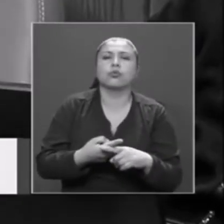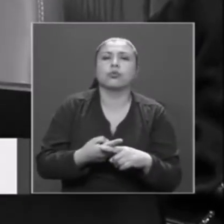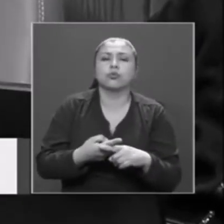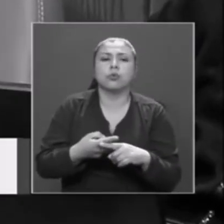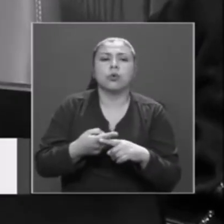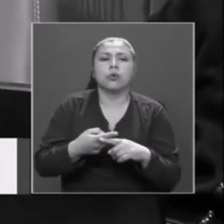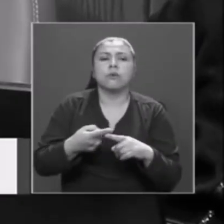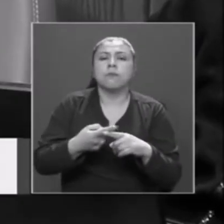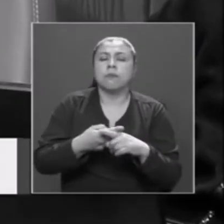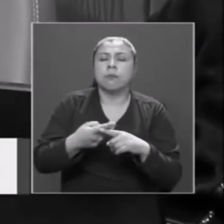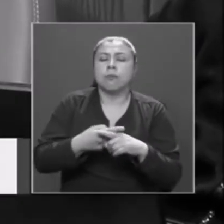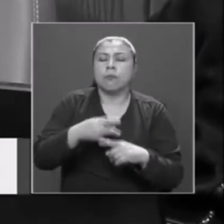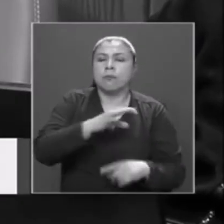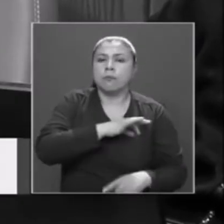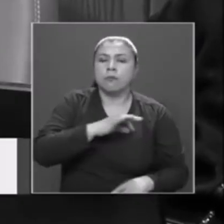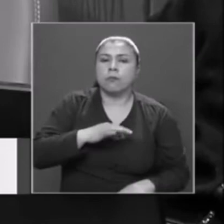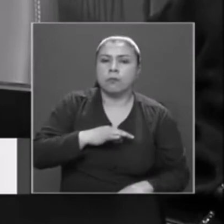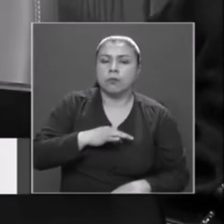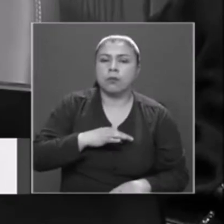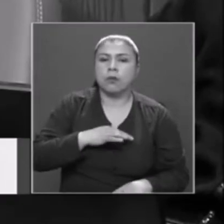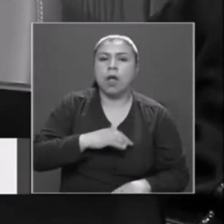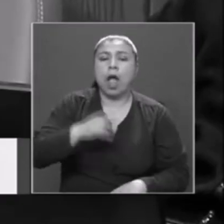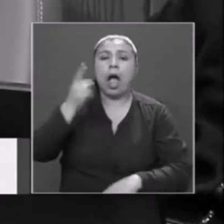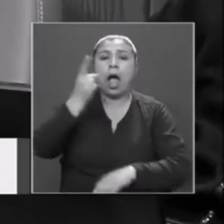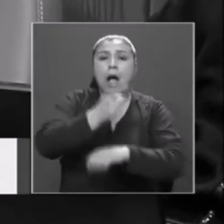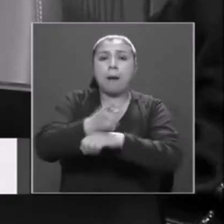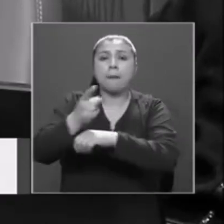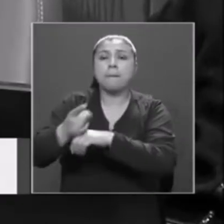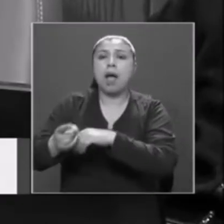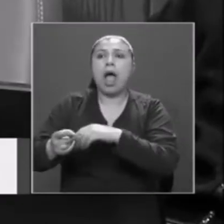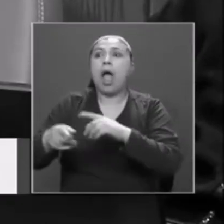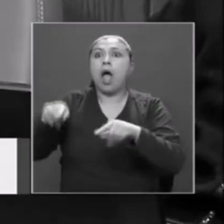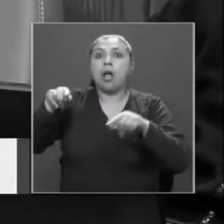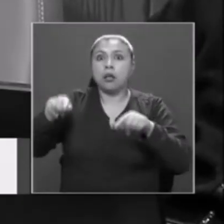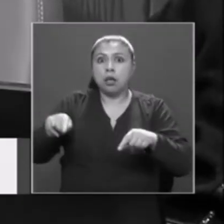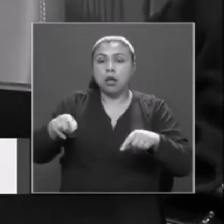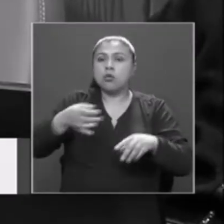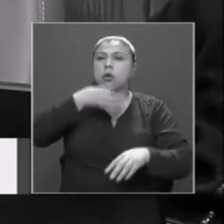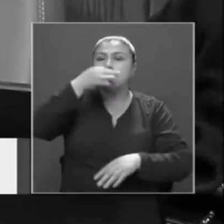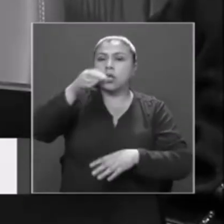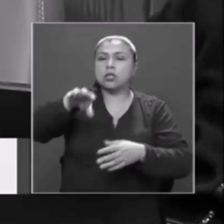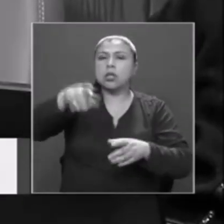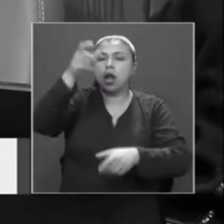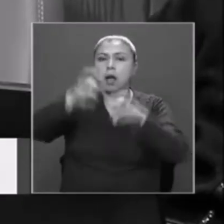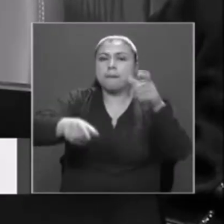displicencia de aquellos ministros que han mandado al pueblo a comprar flores, aquellos ministros que han